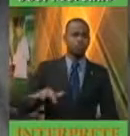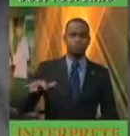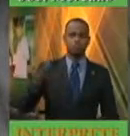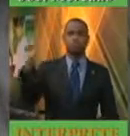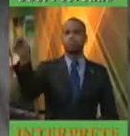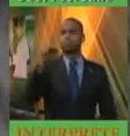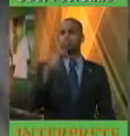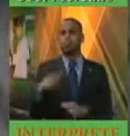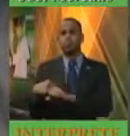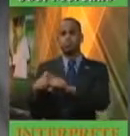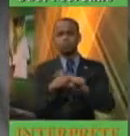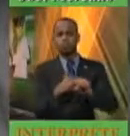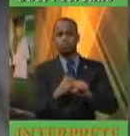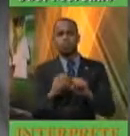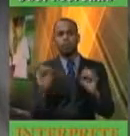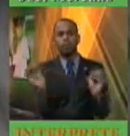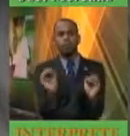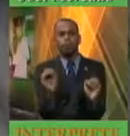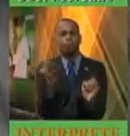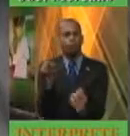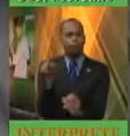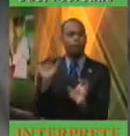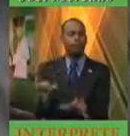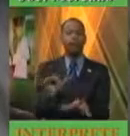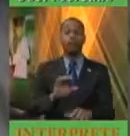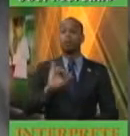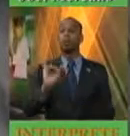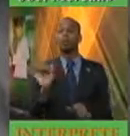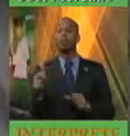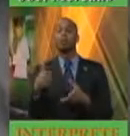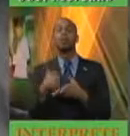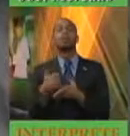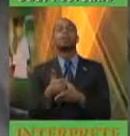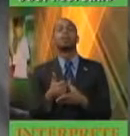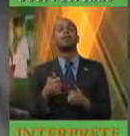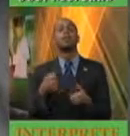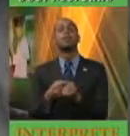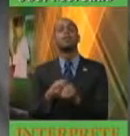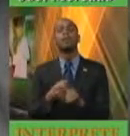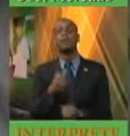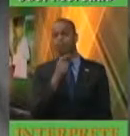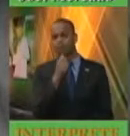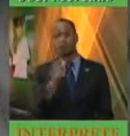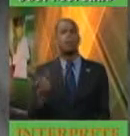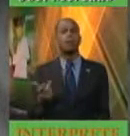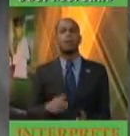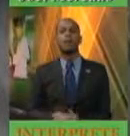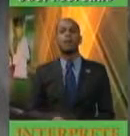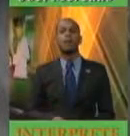estuvo ayudándole, o le había estado ayudando a esa gente, colaborando,